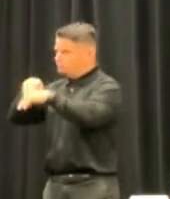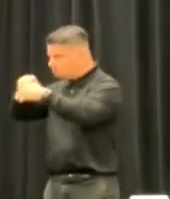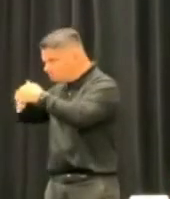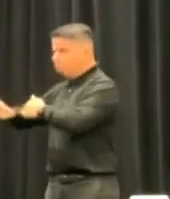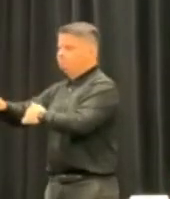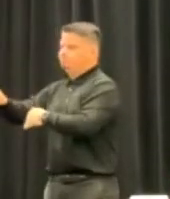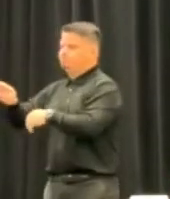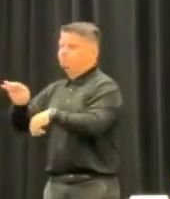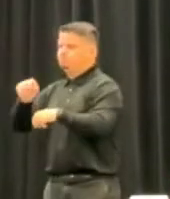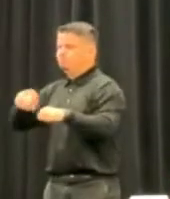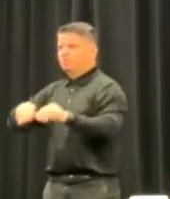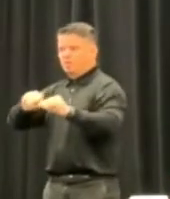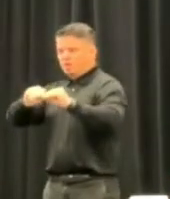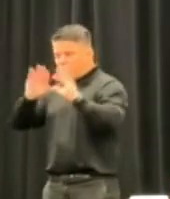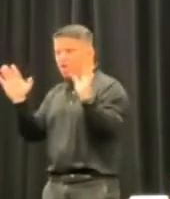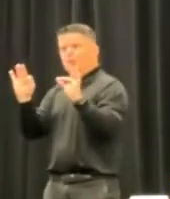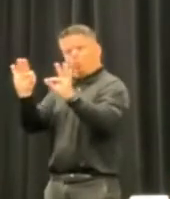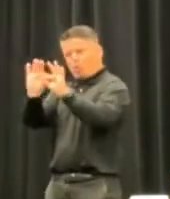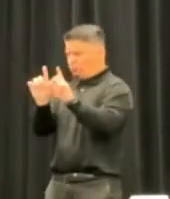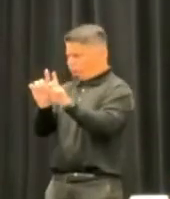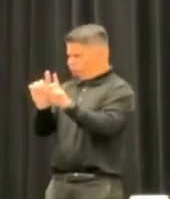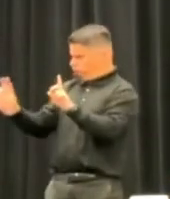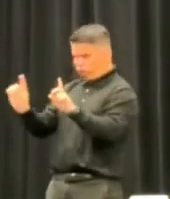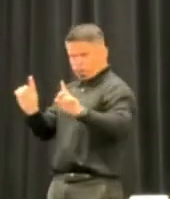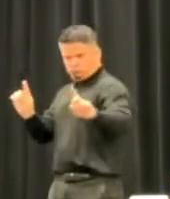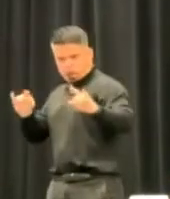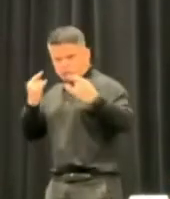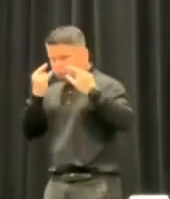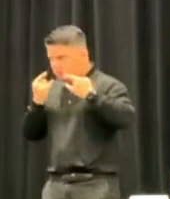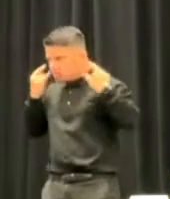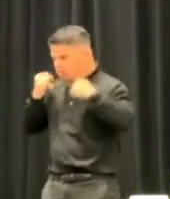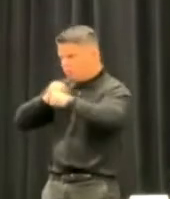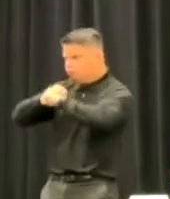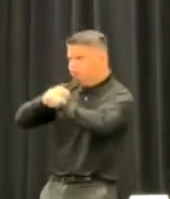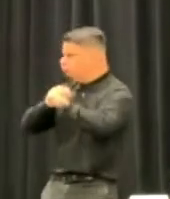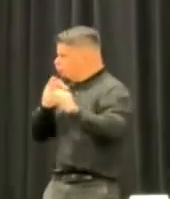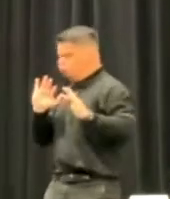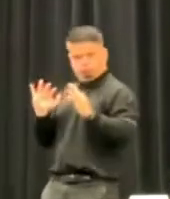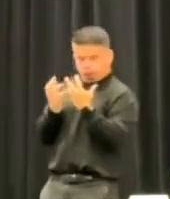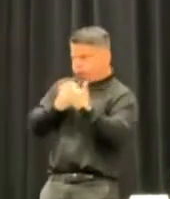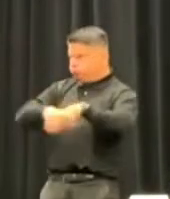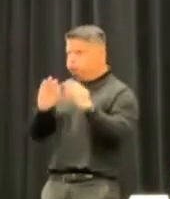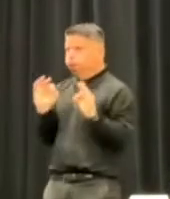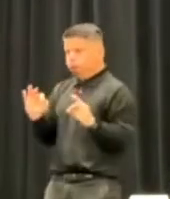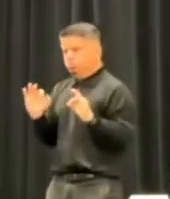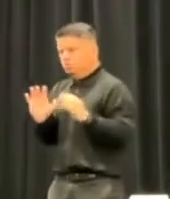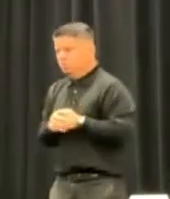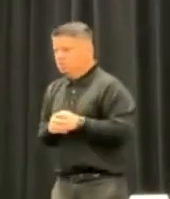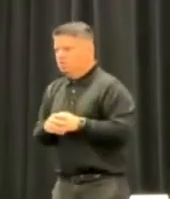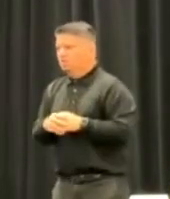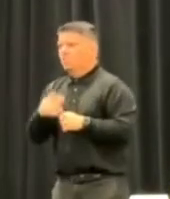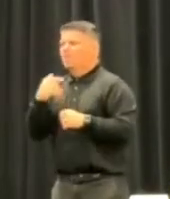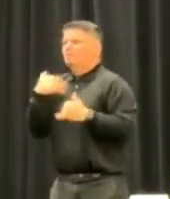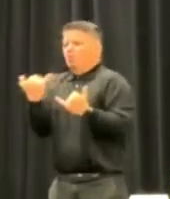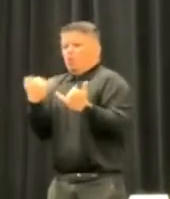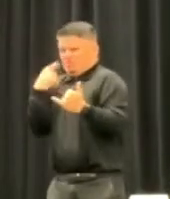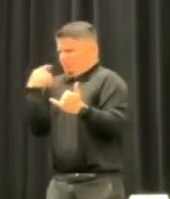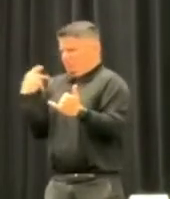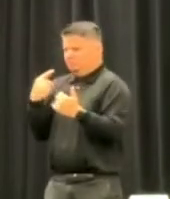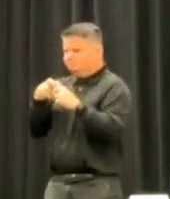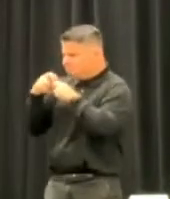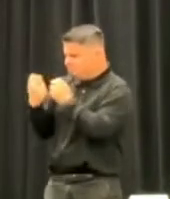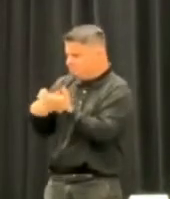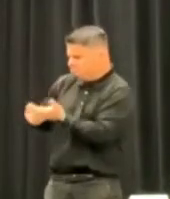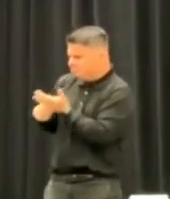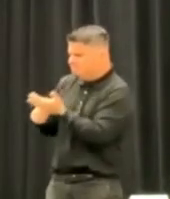reactivar esa ese brazo ejecutor hablamos de presupuesto hablamos de recursos humanos